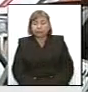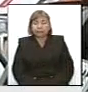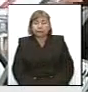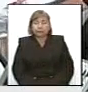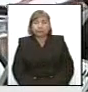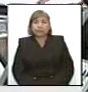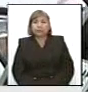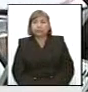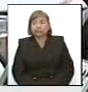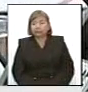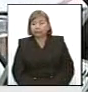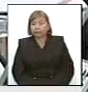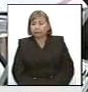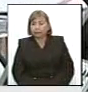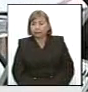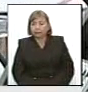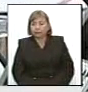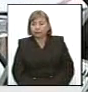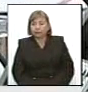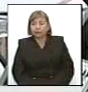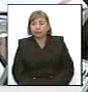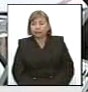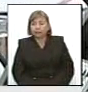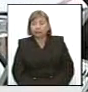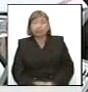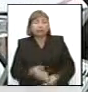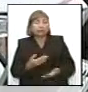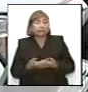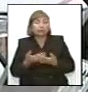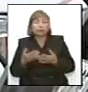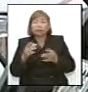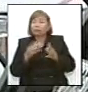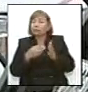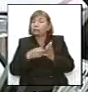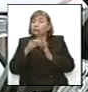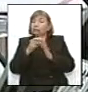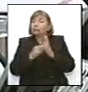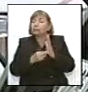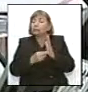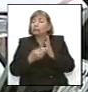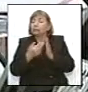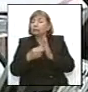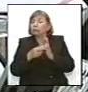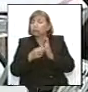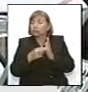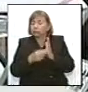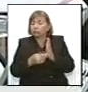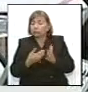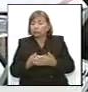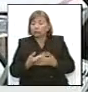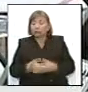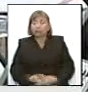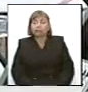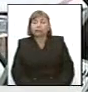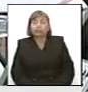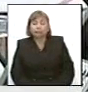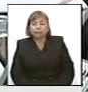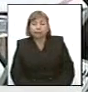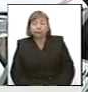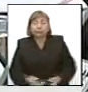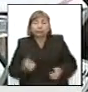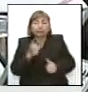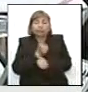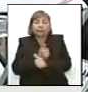proyectos regionales. En el primer grupo de Lambayeque, Apurímac, Huancavelica y